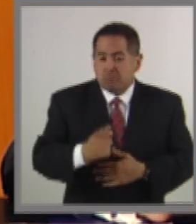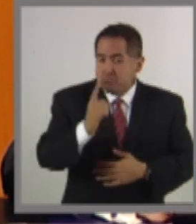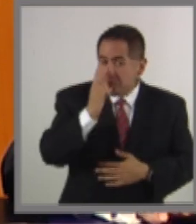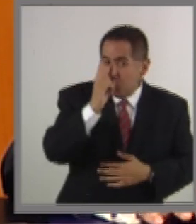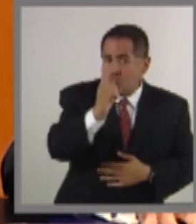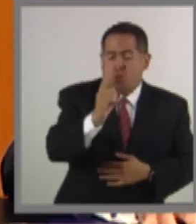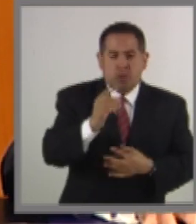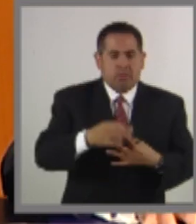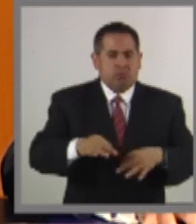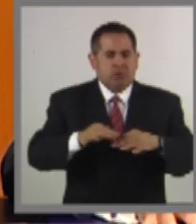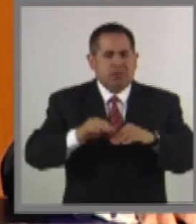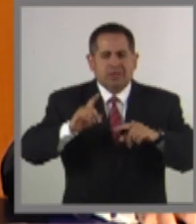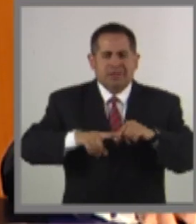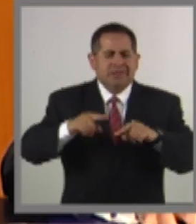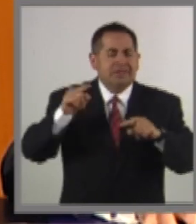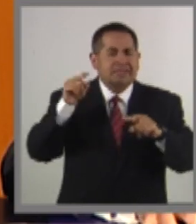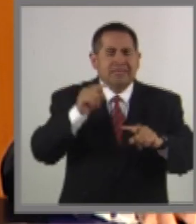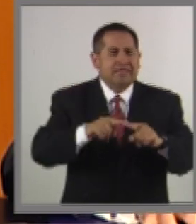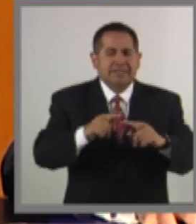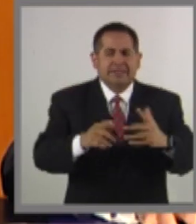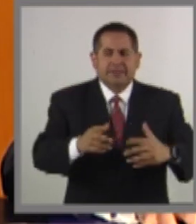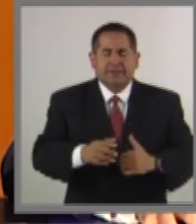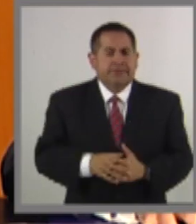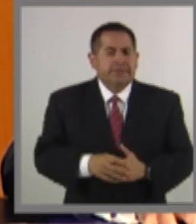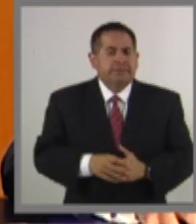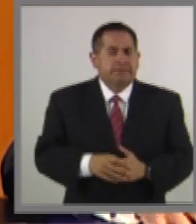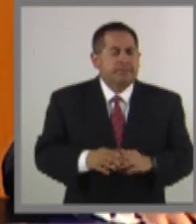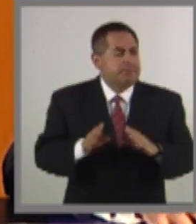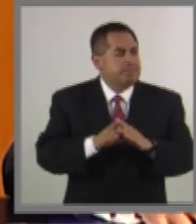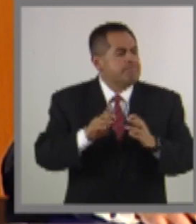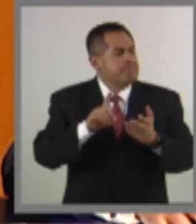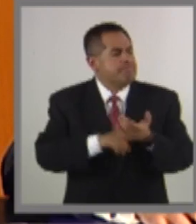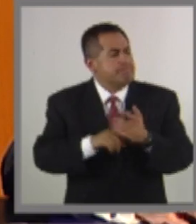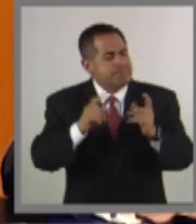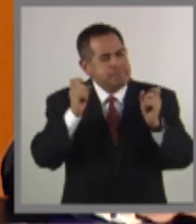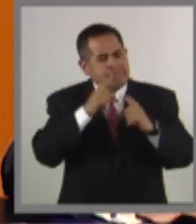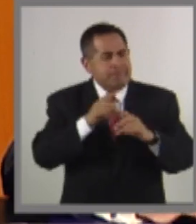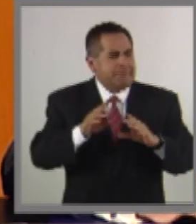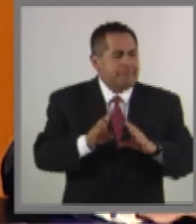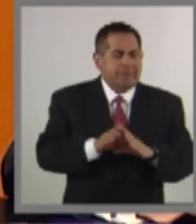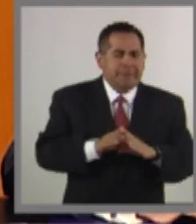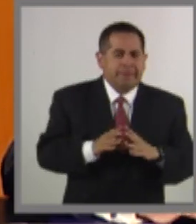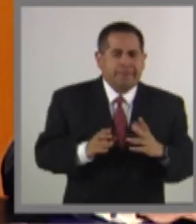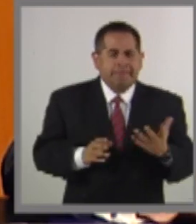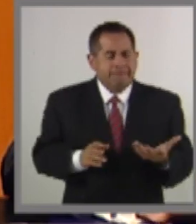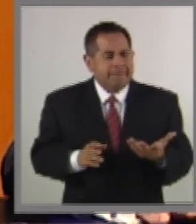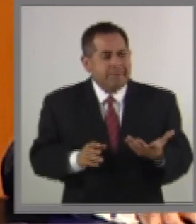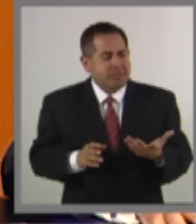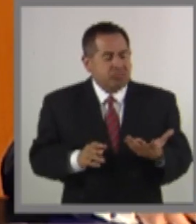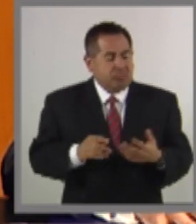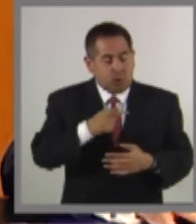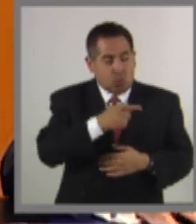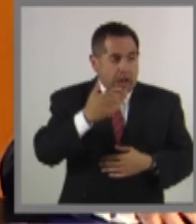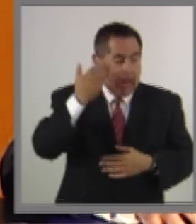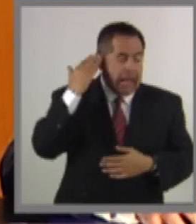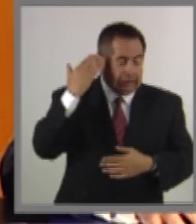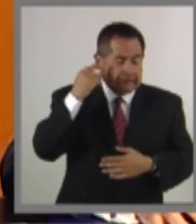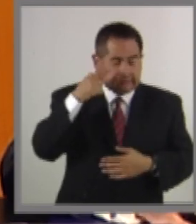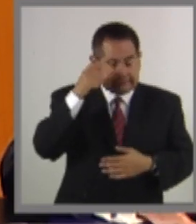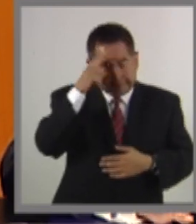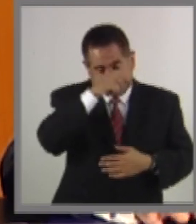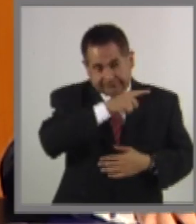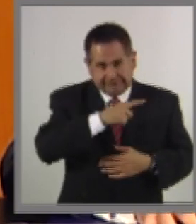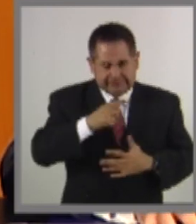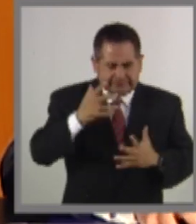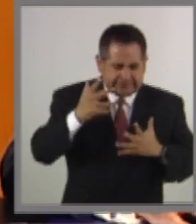sin lugar a dudas, es esta dificultad tan grande que tuviste en pasados meses